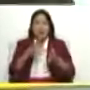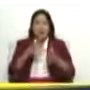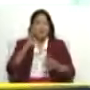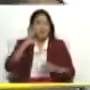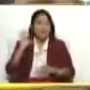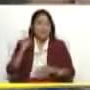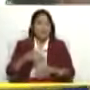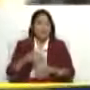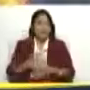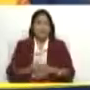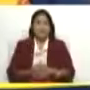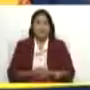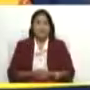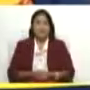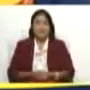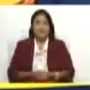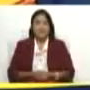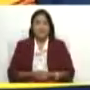Brea